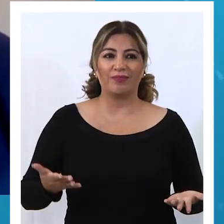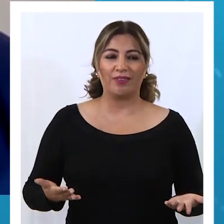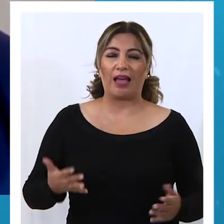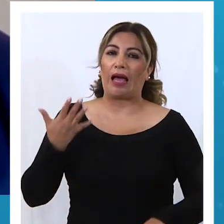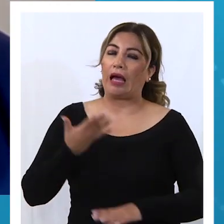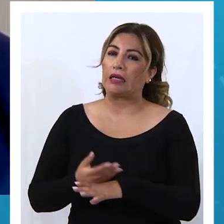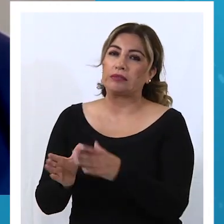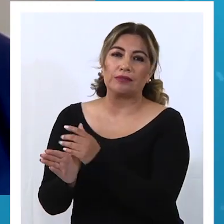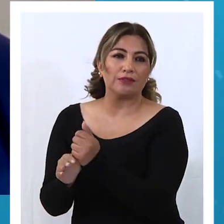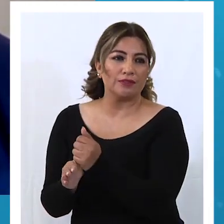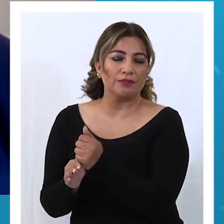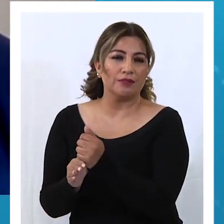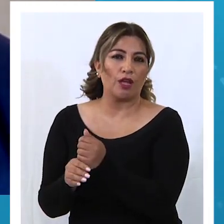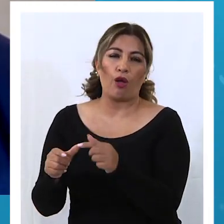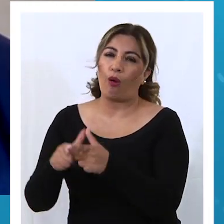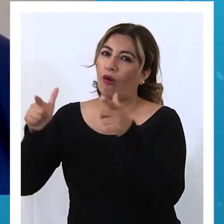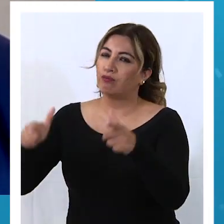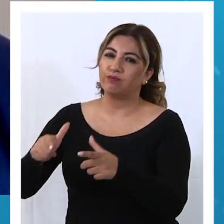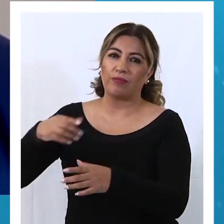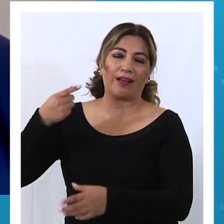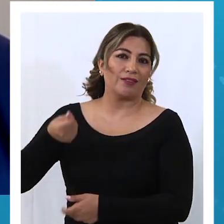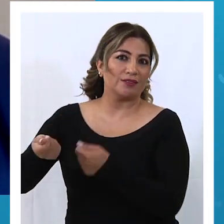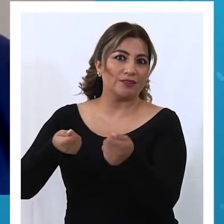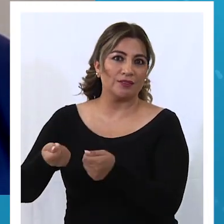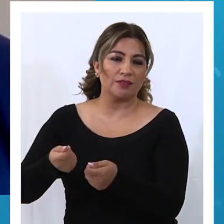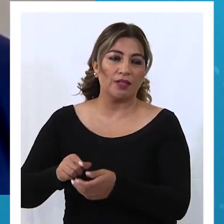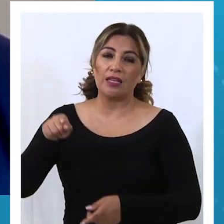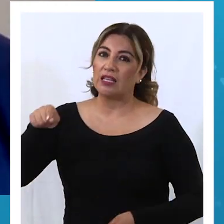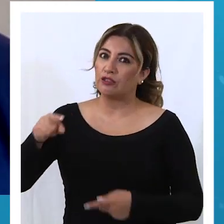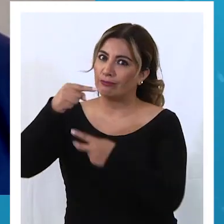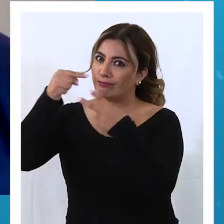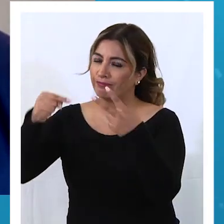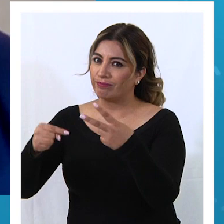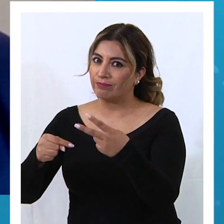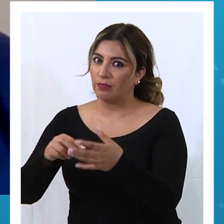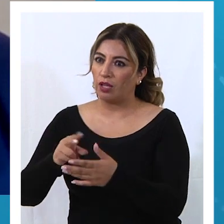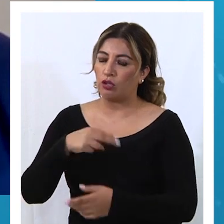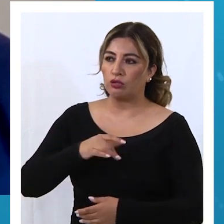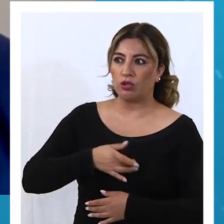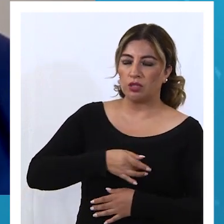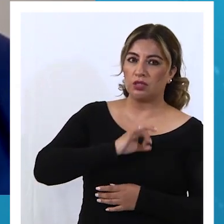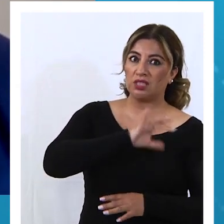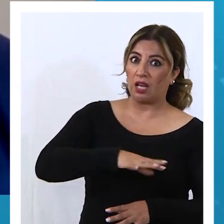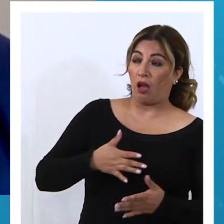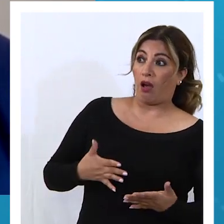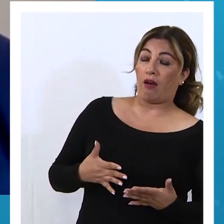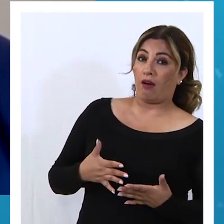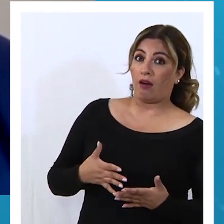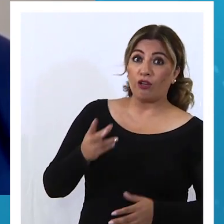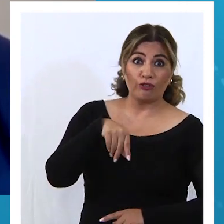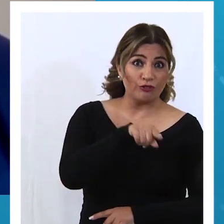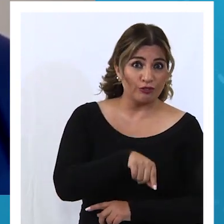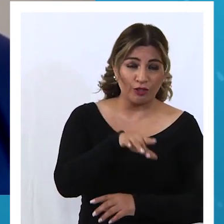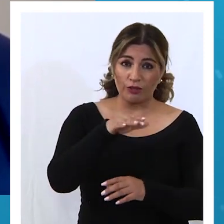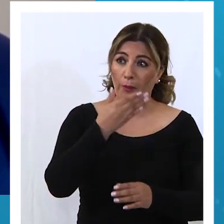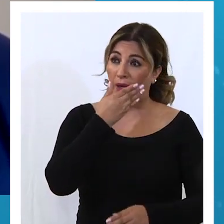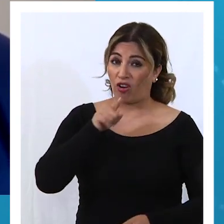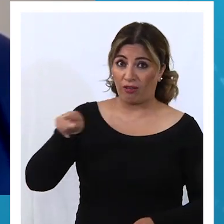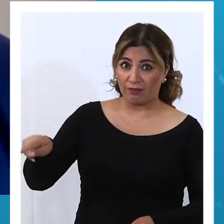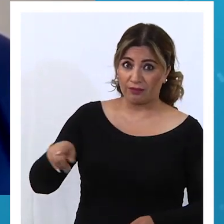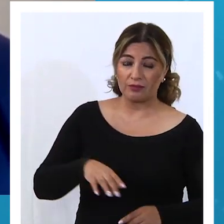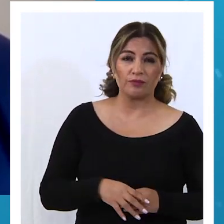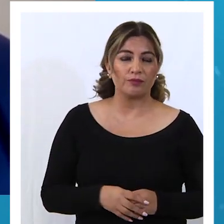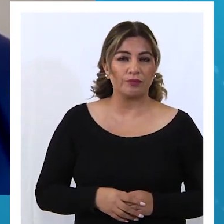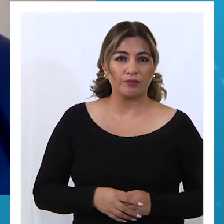corrupción, la gran inflación, ¿no es cierto? Todo esto que nos escandaliza a nosotros, porque en esa materia nosotros estamos mucho mejor que